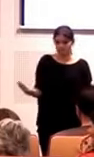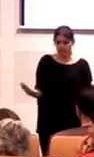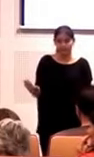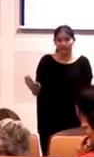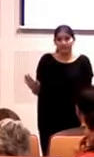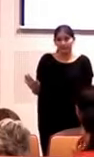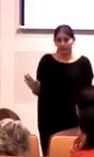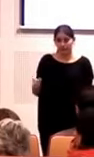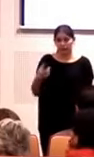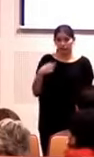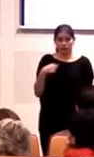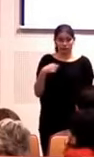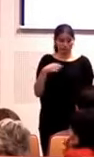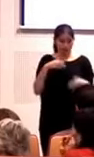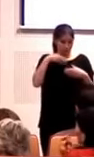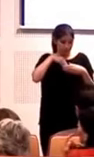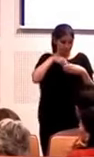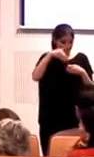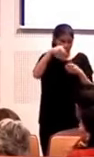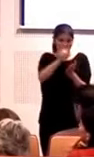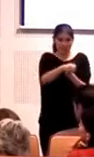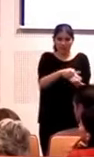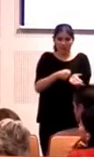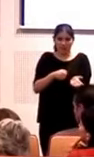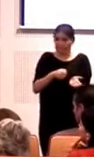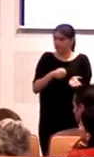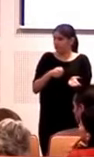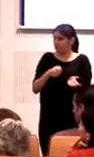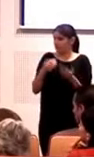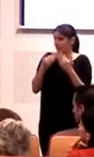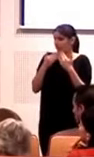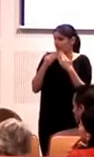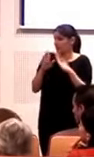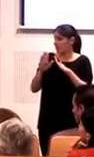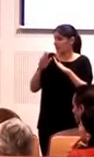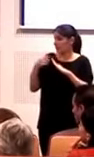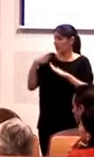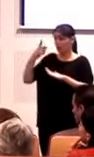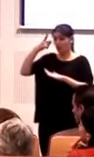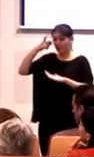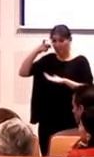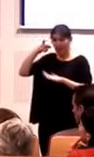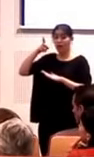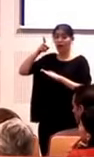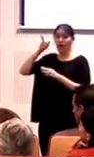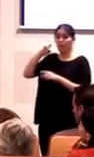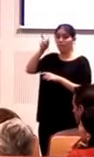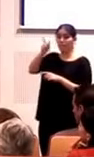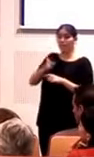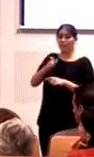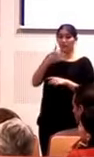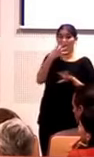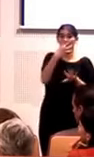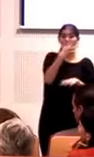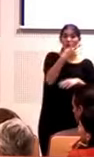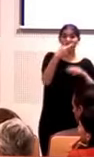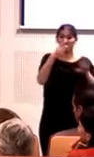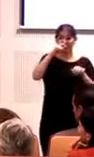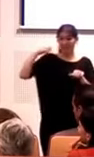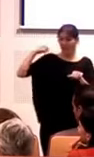no sé, me encuentro muy vacía. Gracias. Yo creo que esa persona que estuvo 47 años